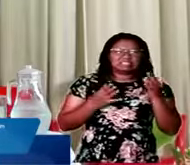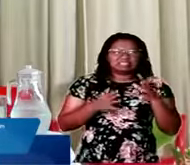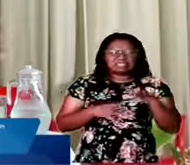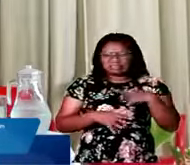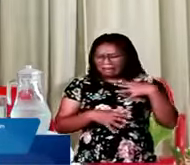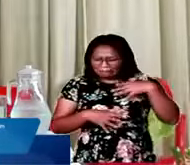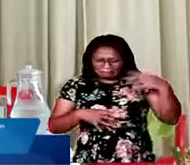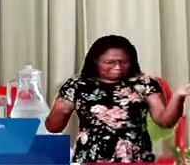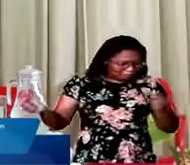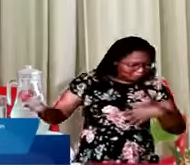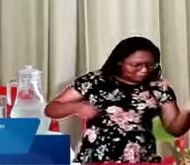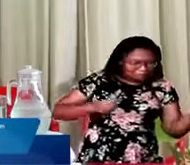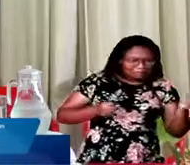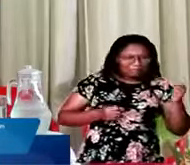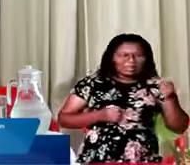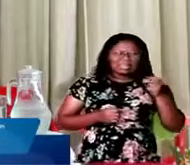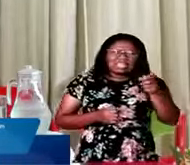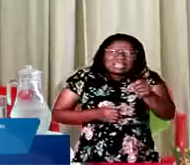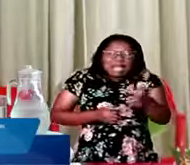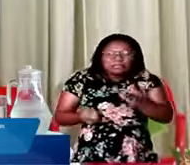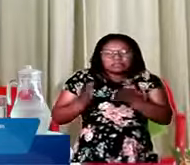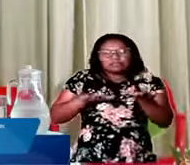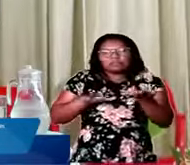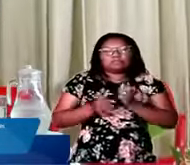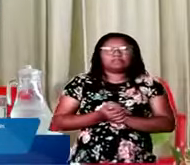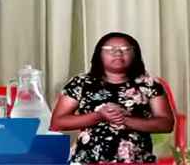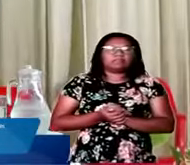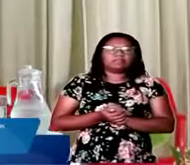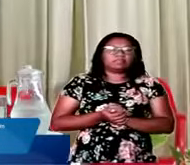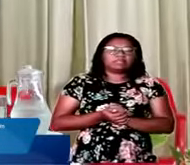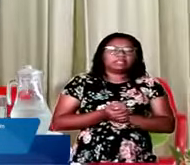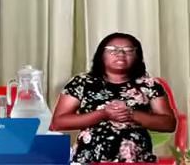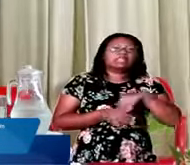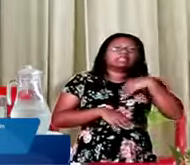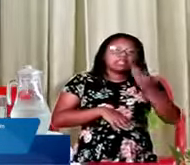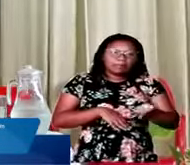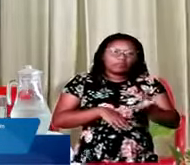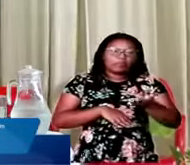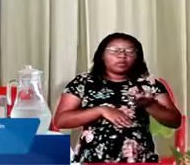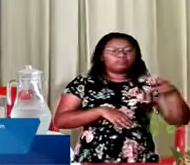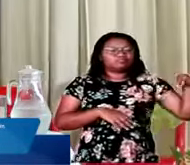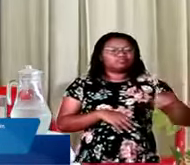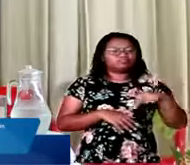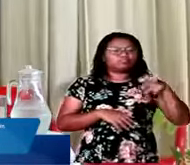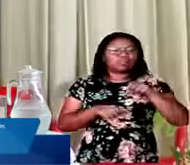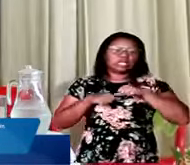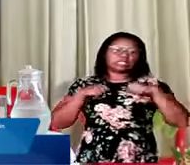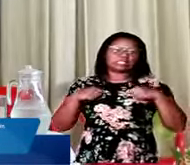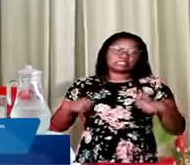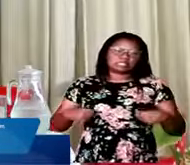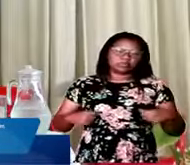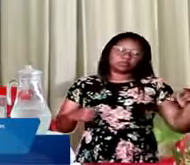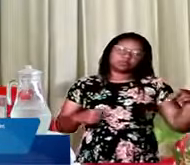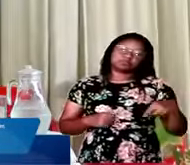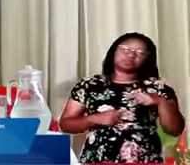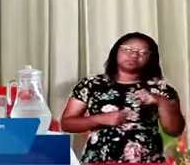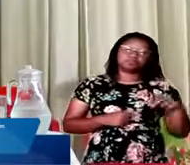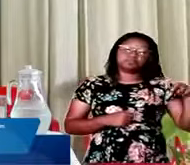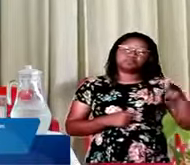le dejaron medio muerto. Al rato pasó un sacerdote.